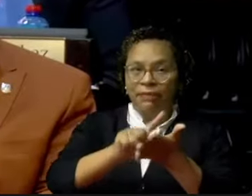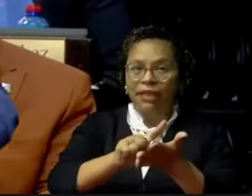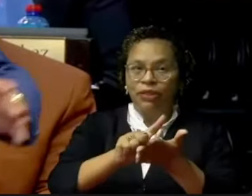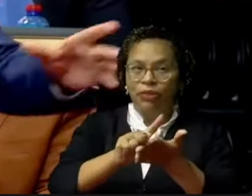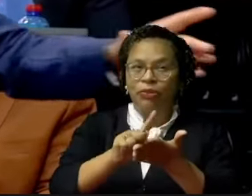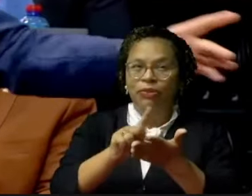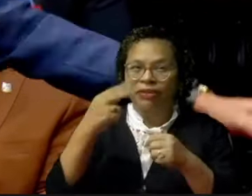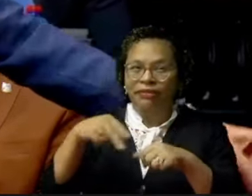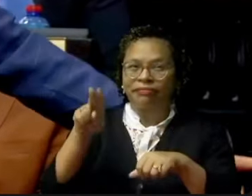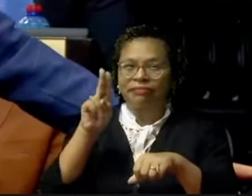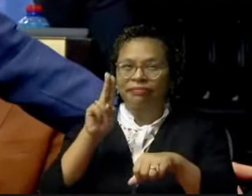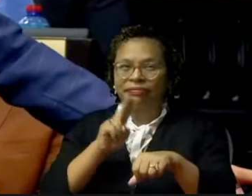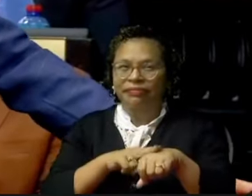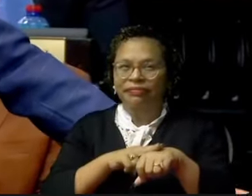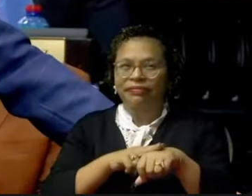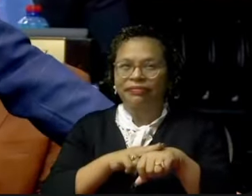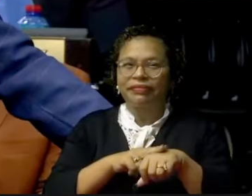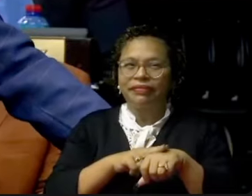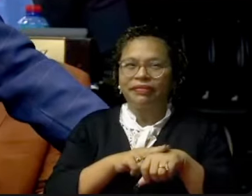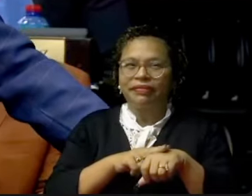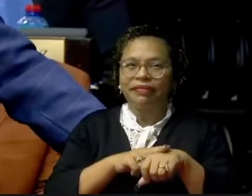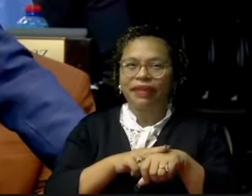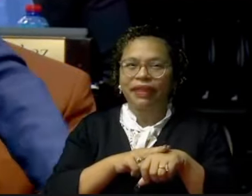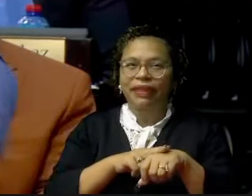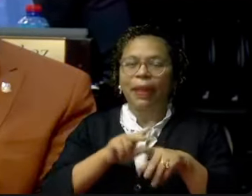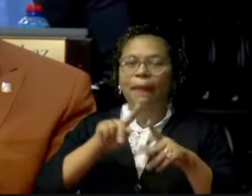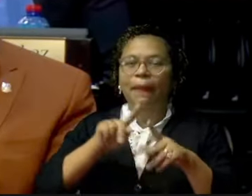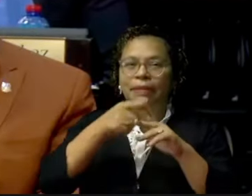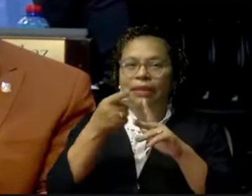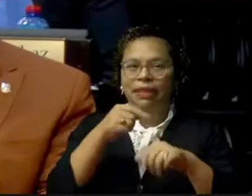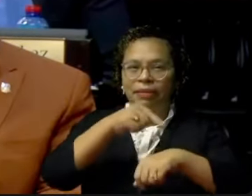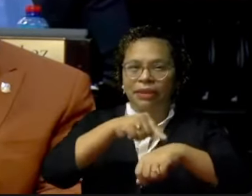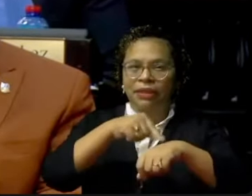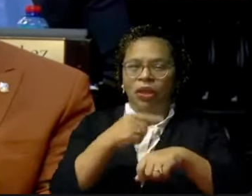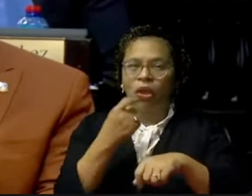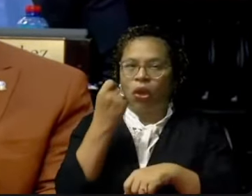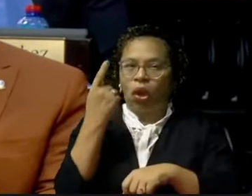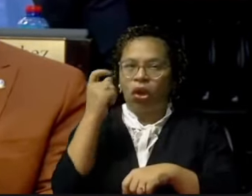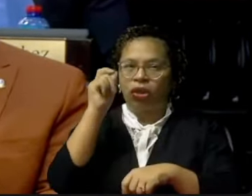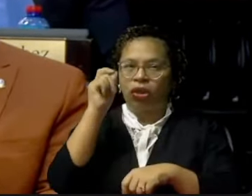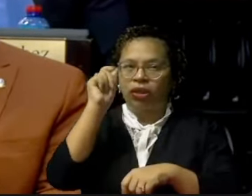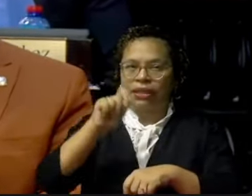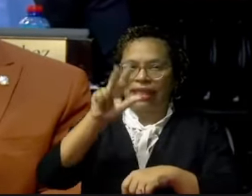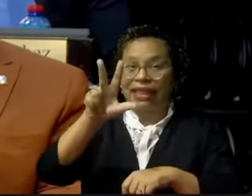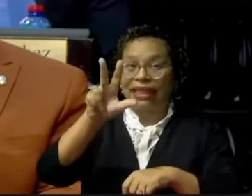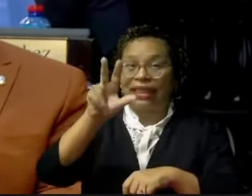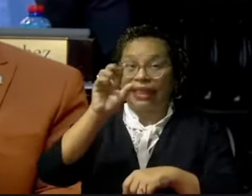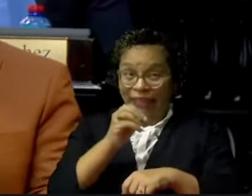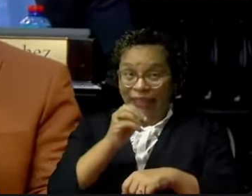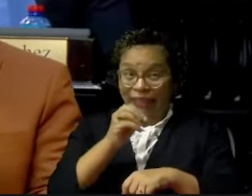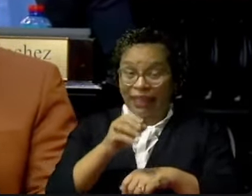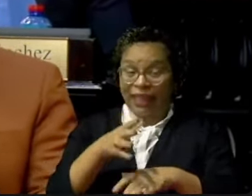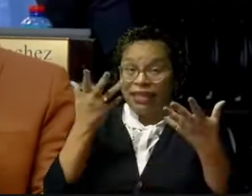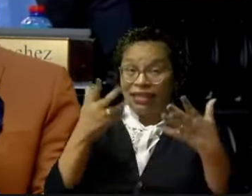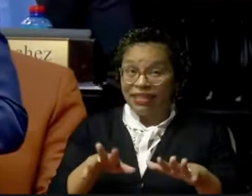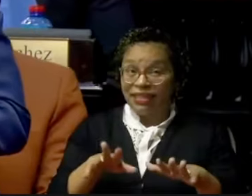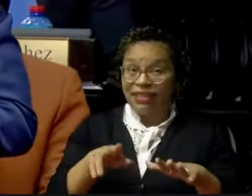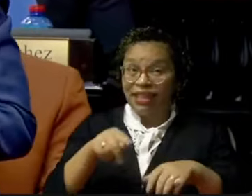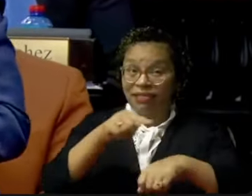aplastado de la oposición. Y durante todo ese periodo, presidente Pacheco,